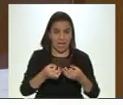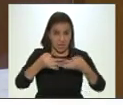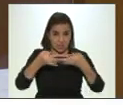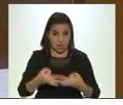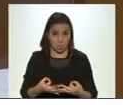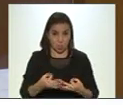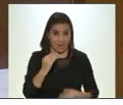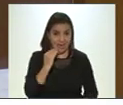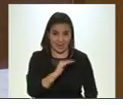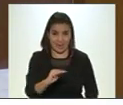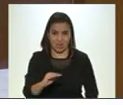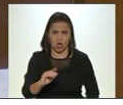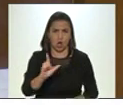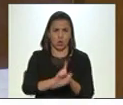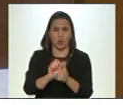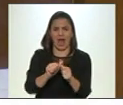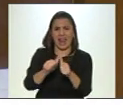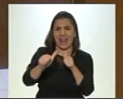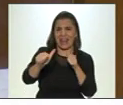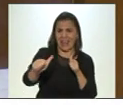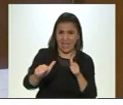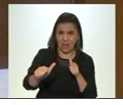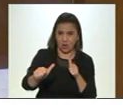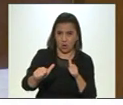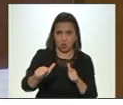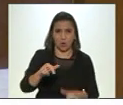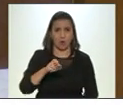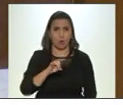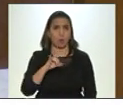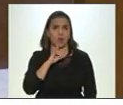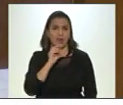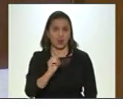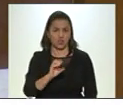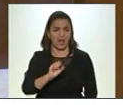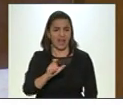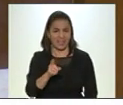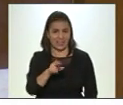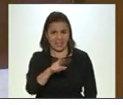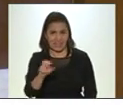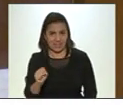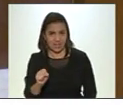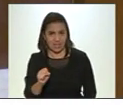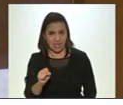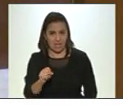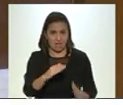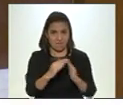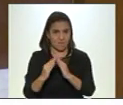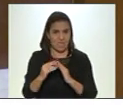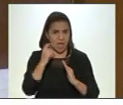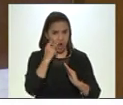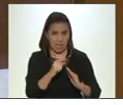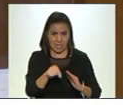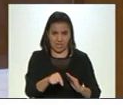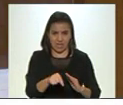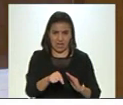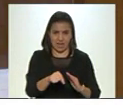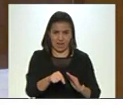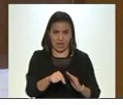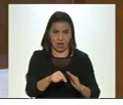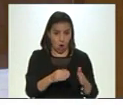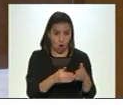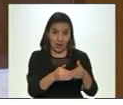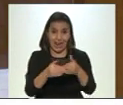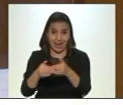más apartado, Puerto Aguirre, en mi región, Villa O'Higgins o Caleta Tortel, que tienen el legítimo derecho a tener una